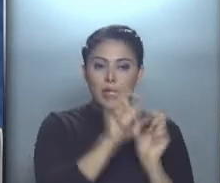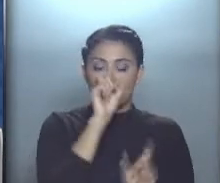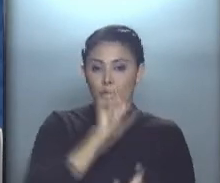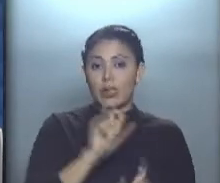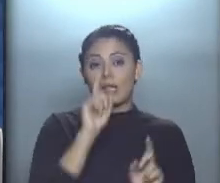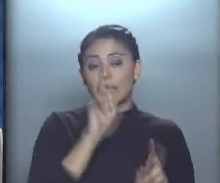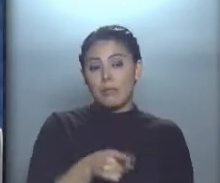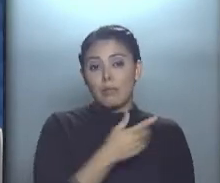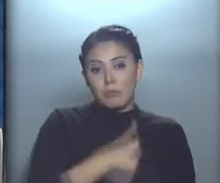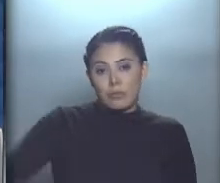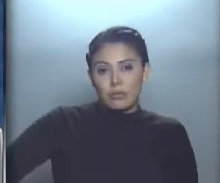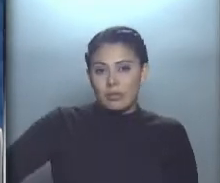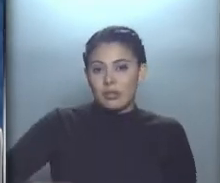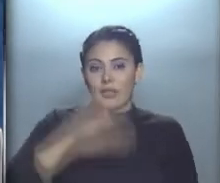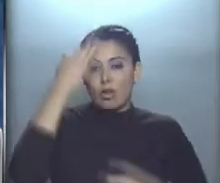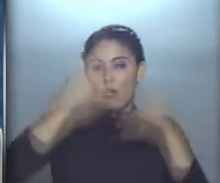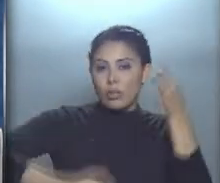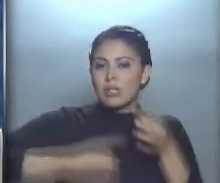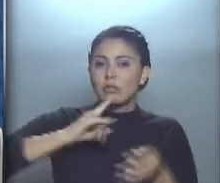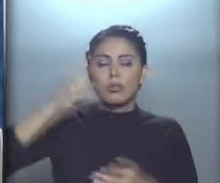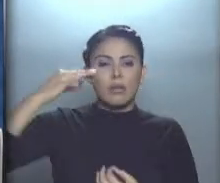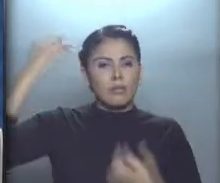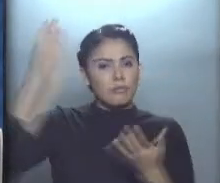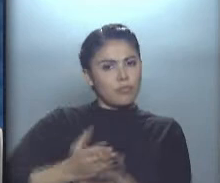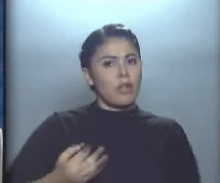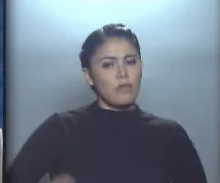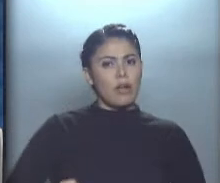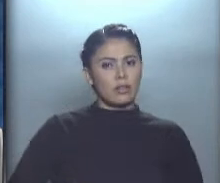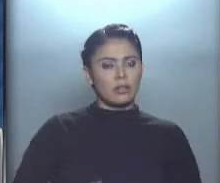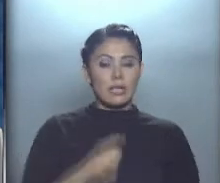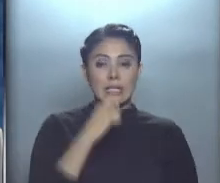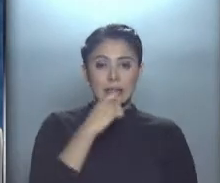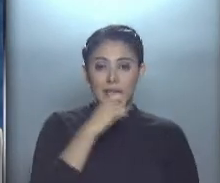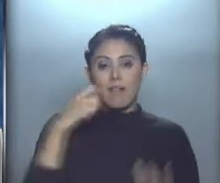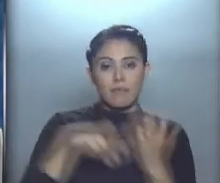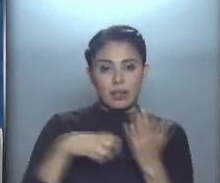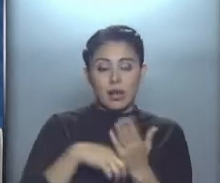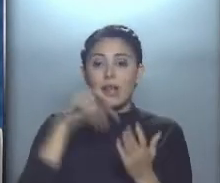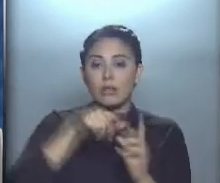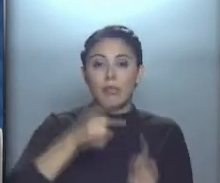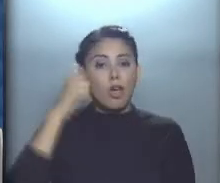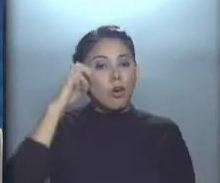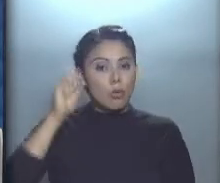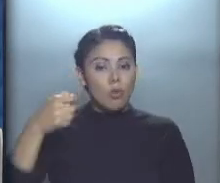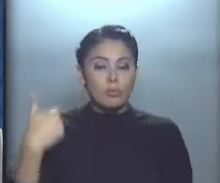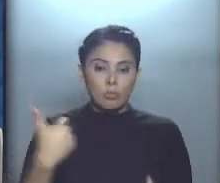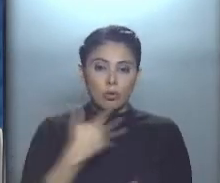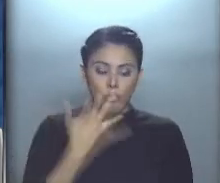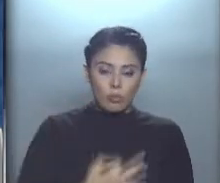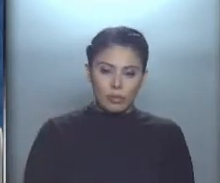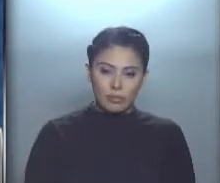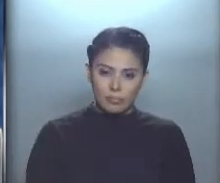obviamente, el Poder Judicial tiene que actuar con mucha firmeza a los efectos de que los fiscales actuantes y los jueces lo puedan hacer.